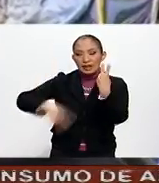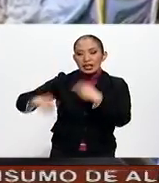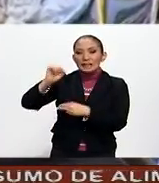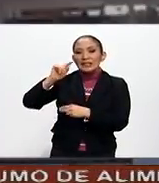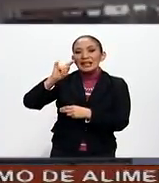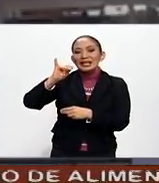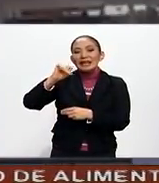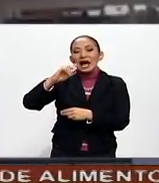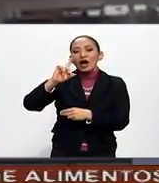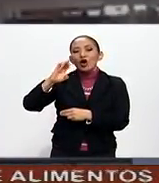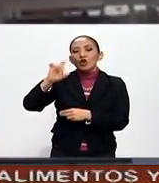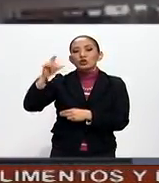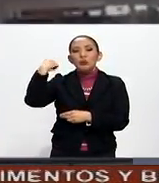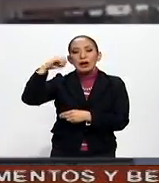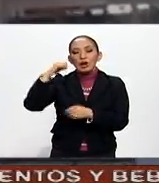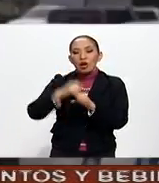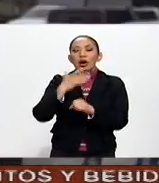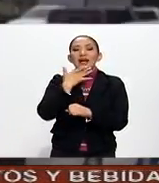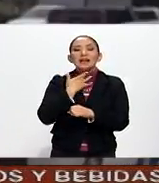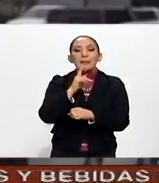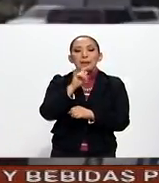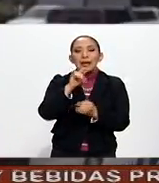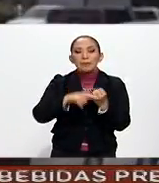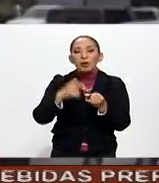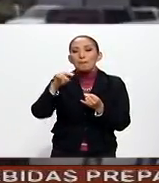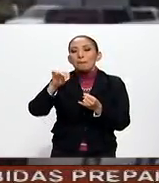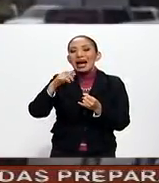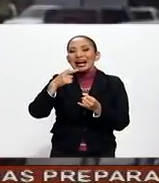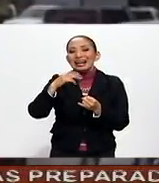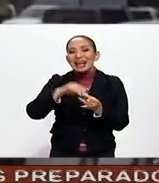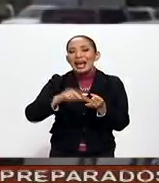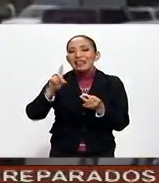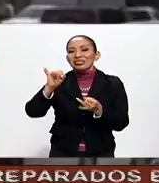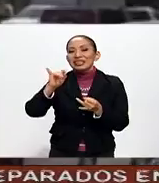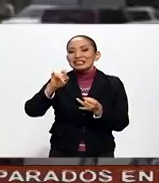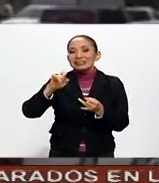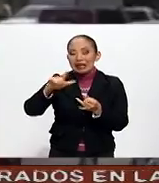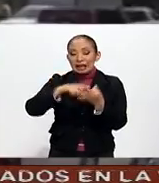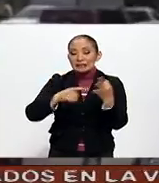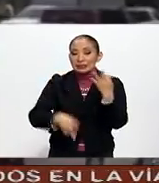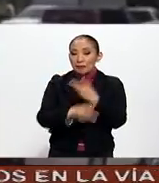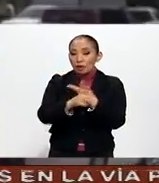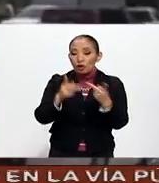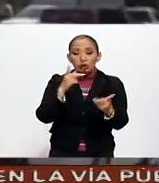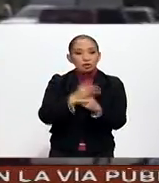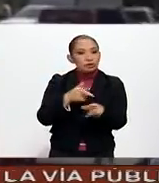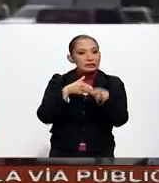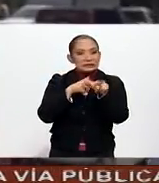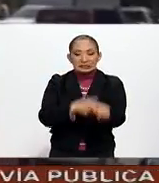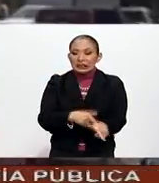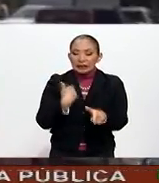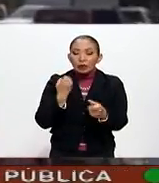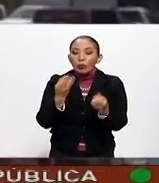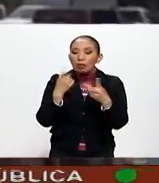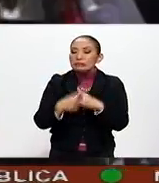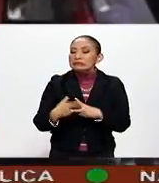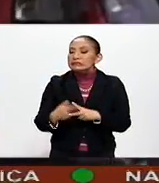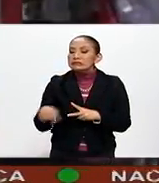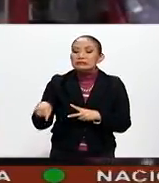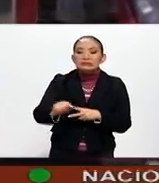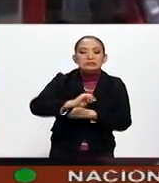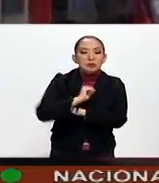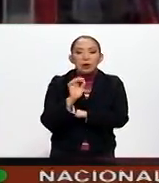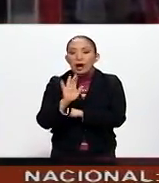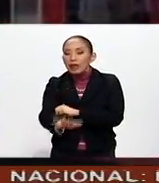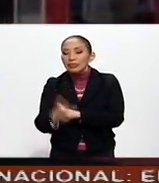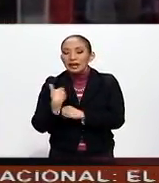Cruz, Oaxaca, con gasolinas Magna, Premium y Diesel. Estos productos destinados a mantener el inventario de la terminal de